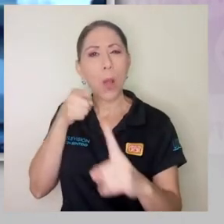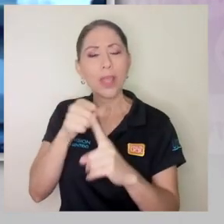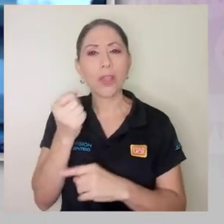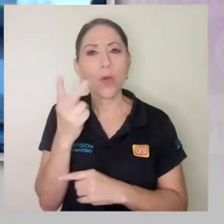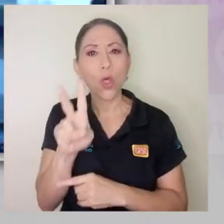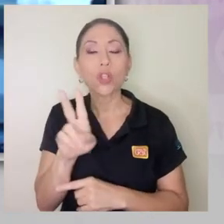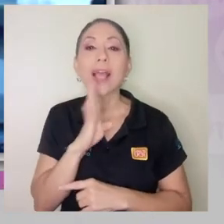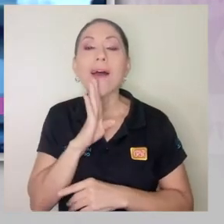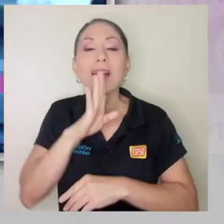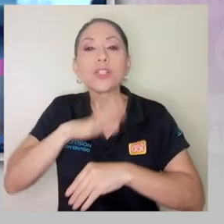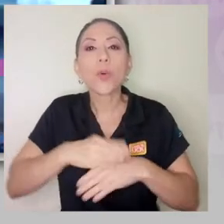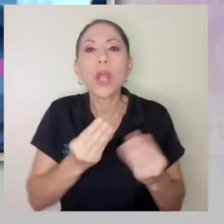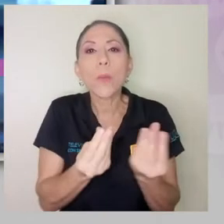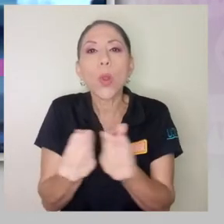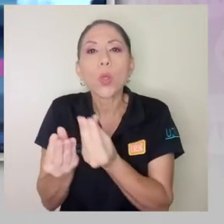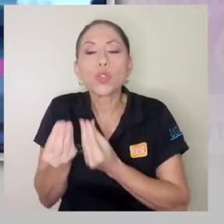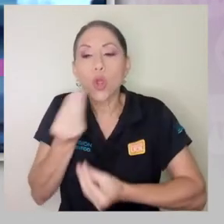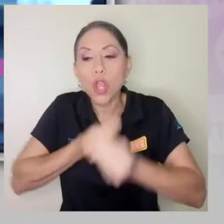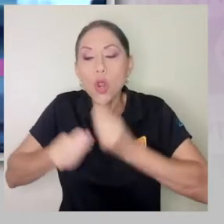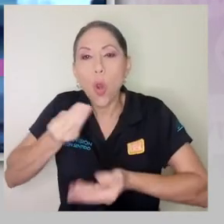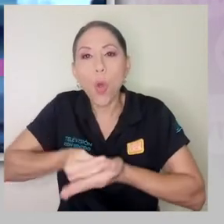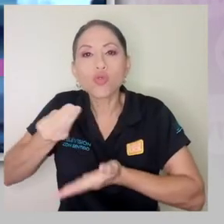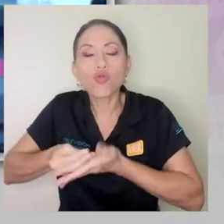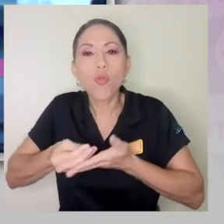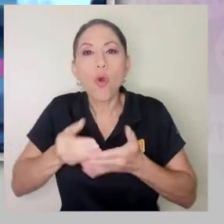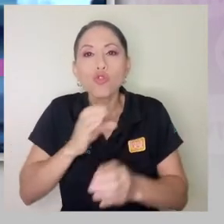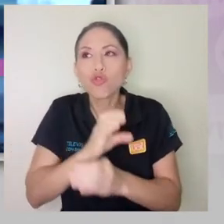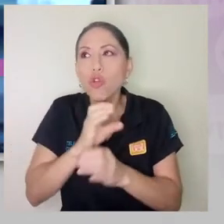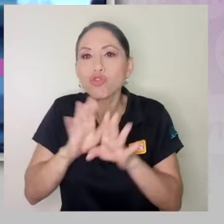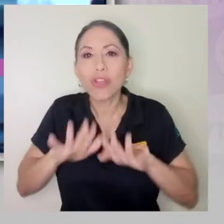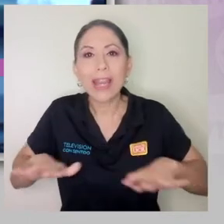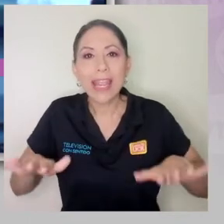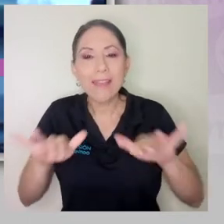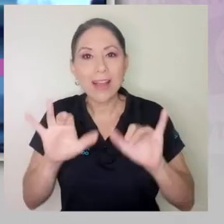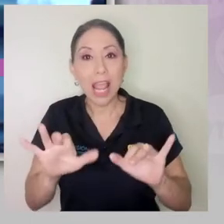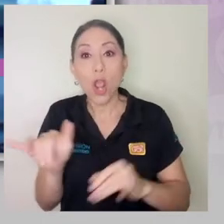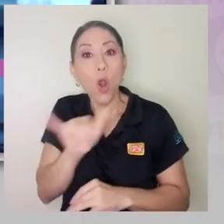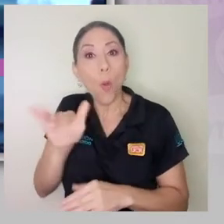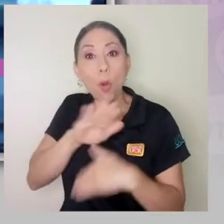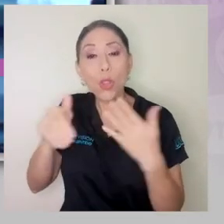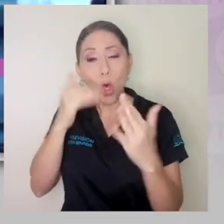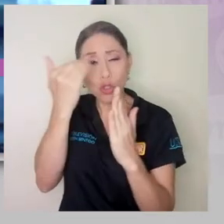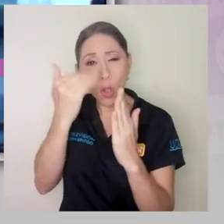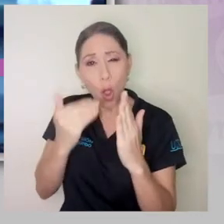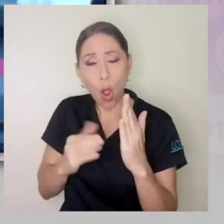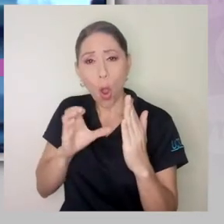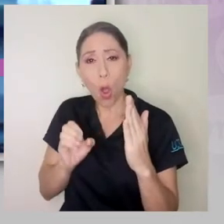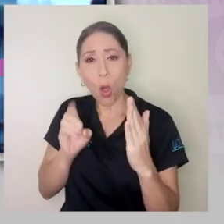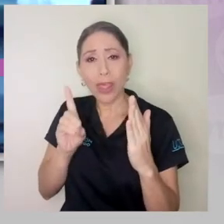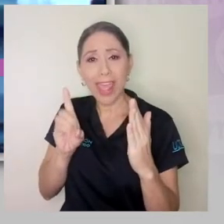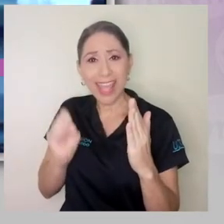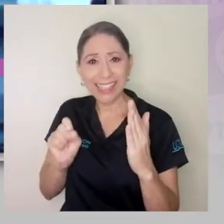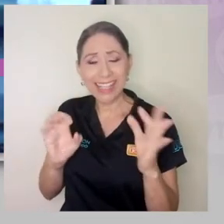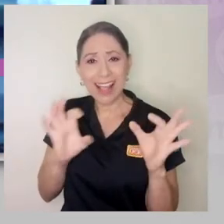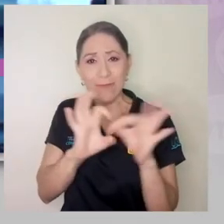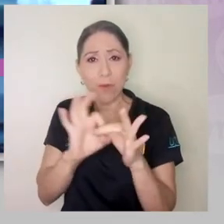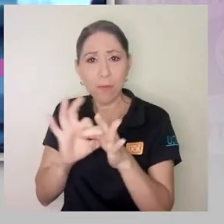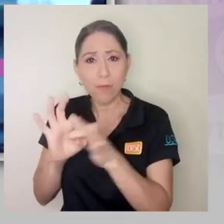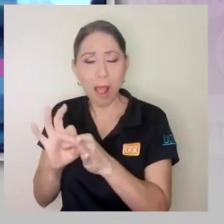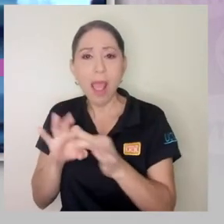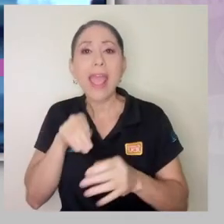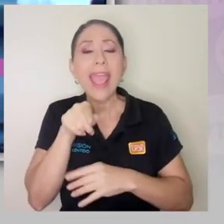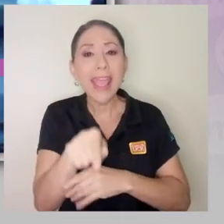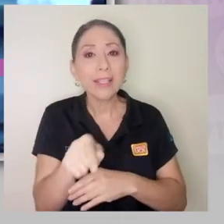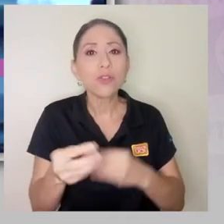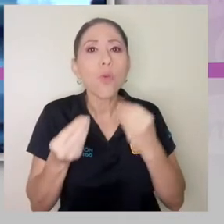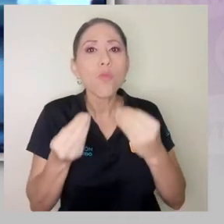sostenible, igualmente va a tener repercusiones, y bueno, como todos los ODS están interrelacionados, va a tener repercusiones mucho en la